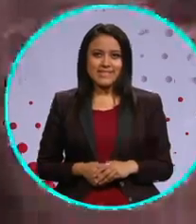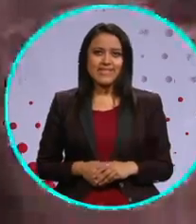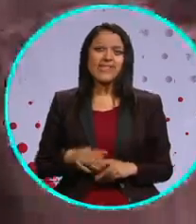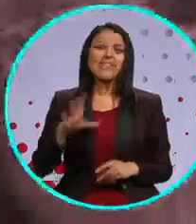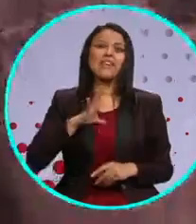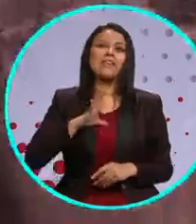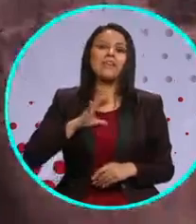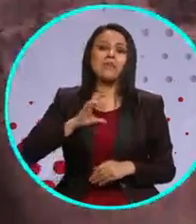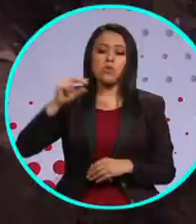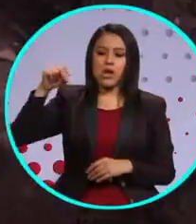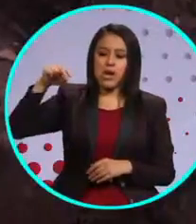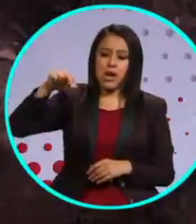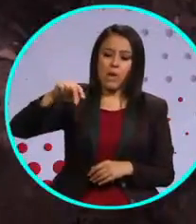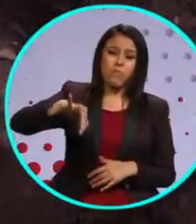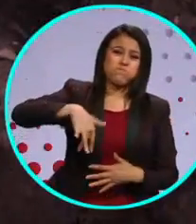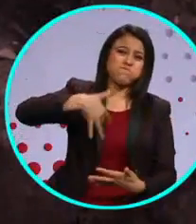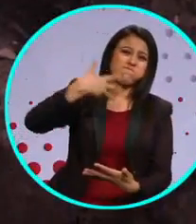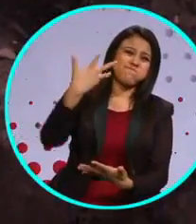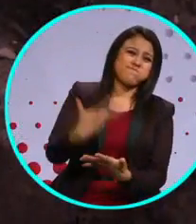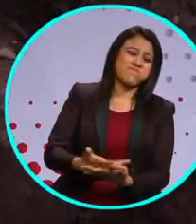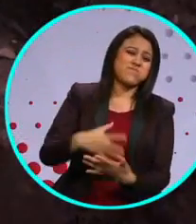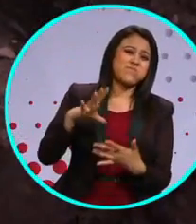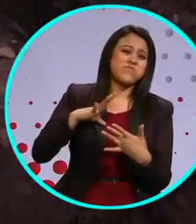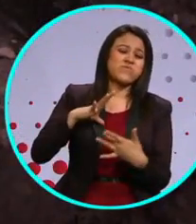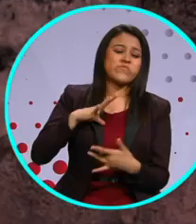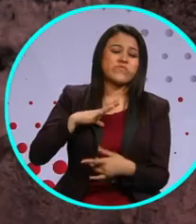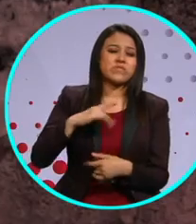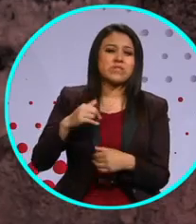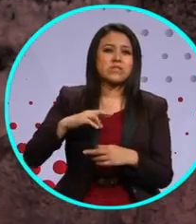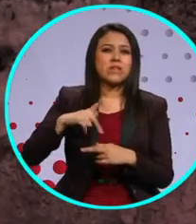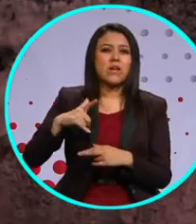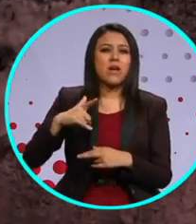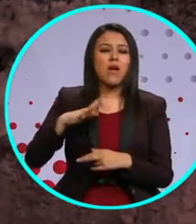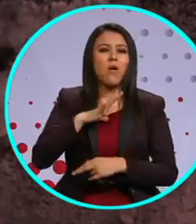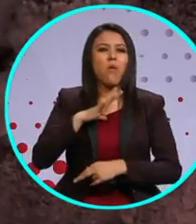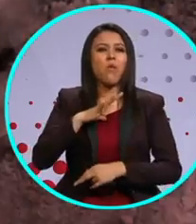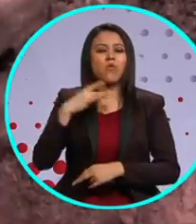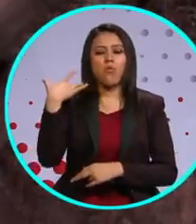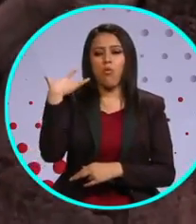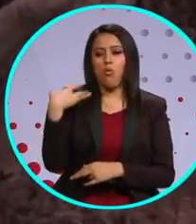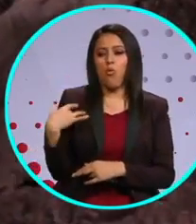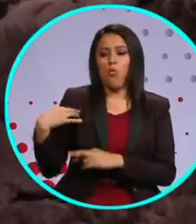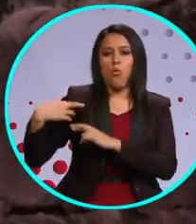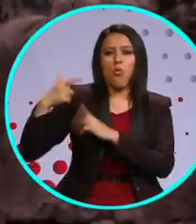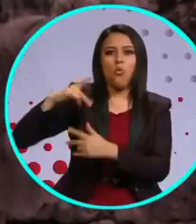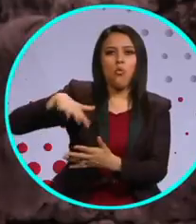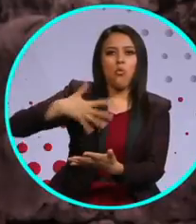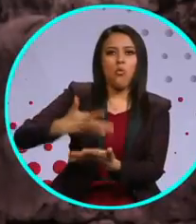cayó de las escaleras, lo que le provocó una fractura en el extremo superior del húmero en su brazo derecho.